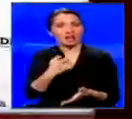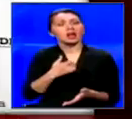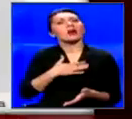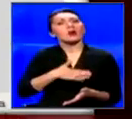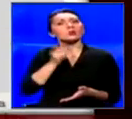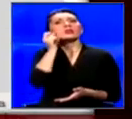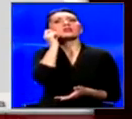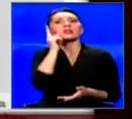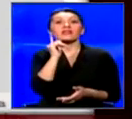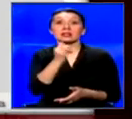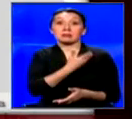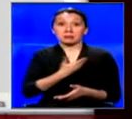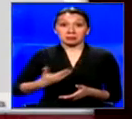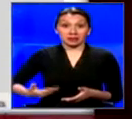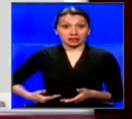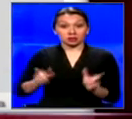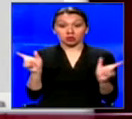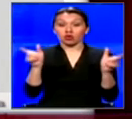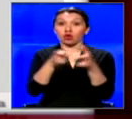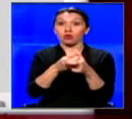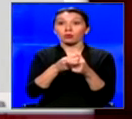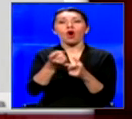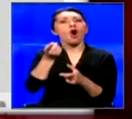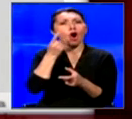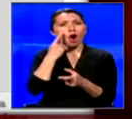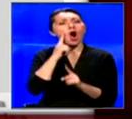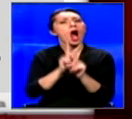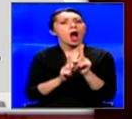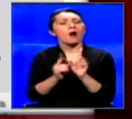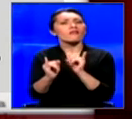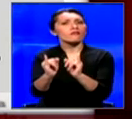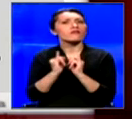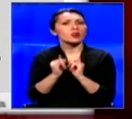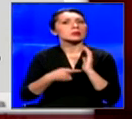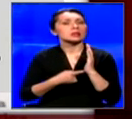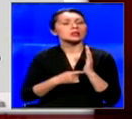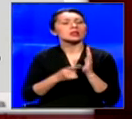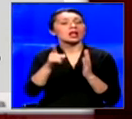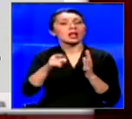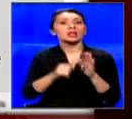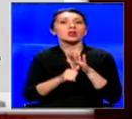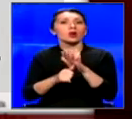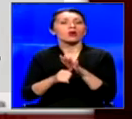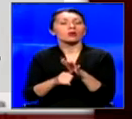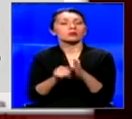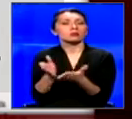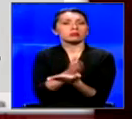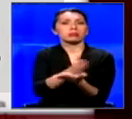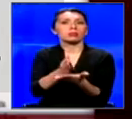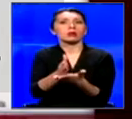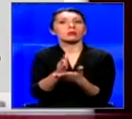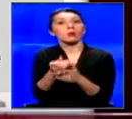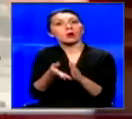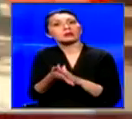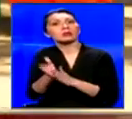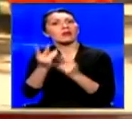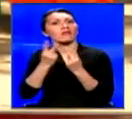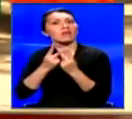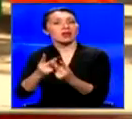gustaría saber si el presidente de la comisión conoce o tiene algún antecedente técnico que los concejales hayan esgrimido para salir de